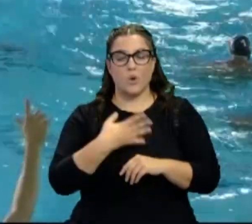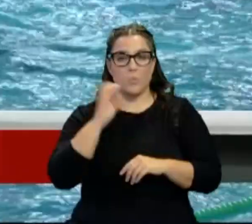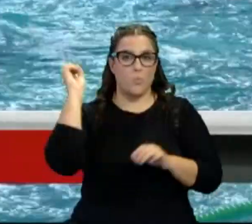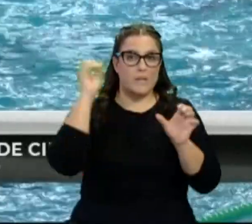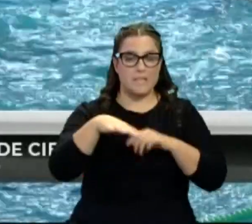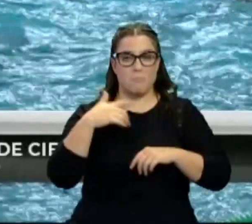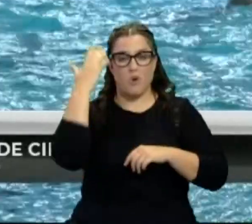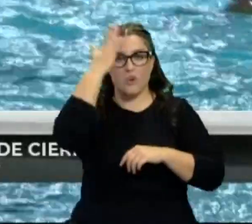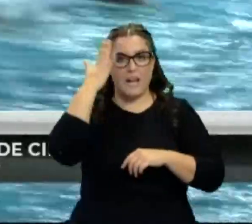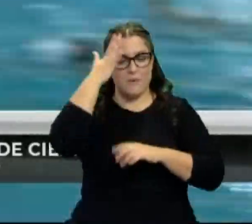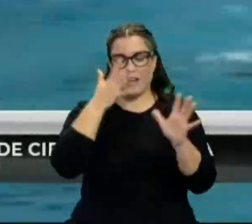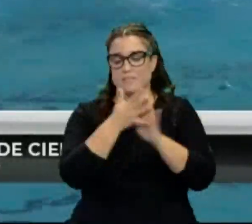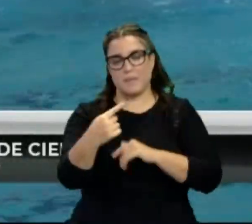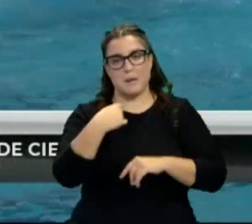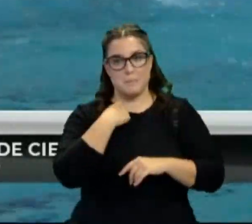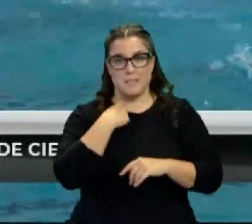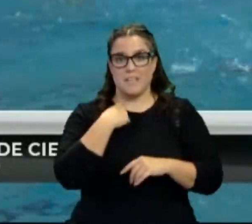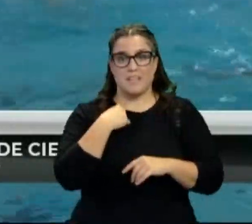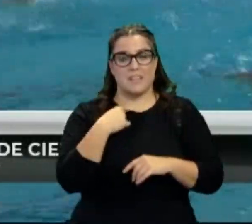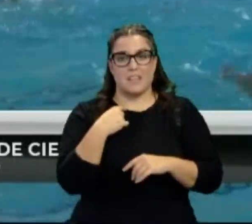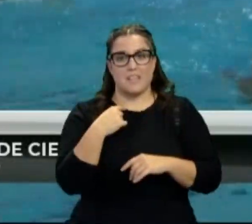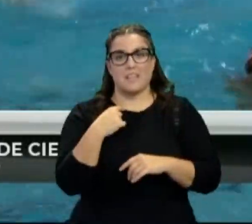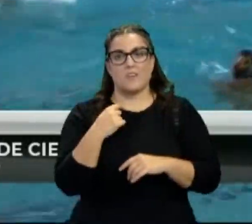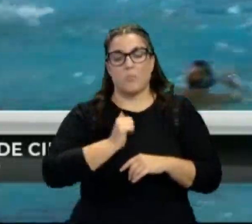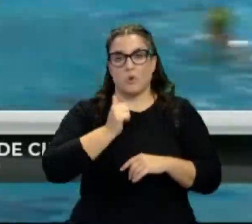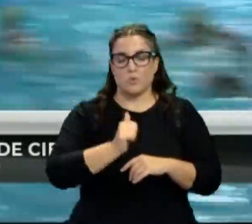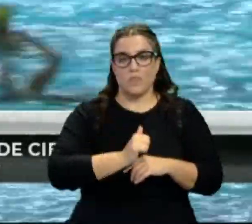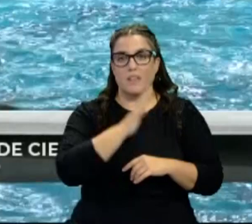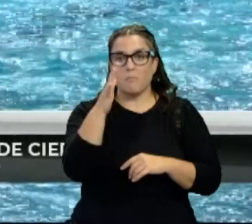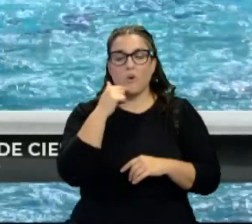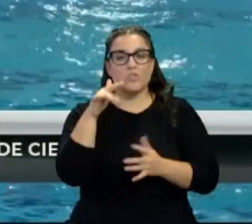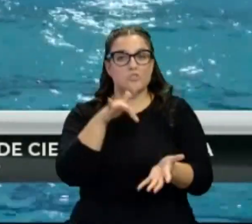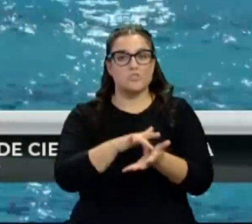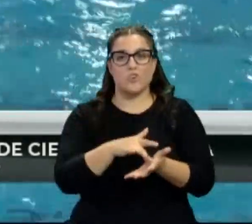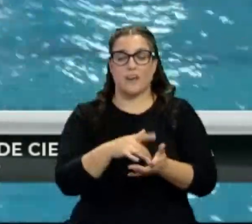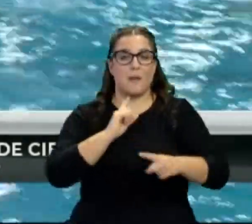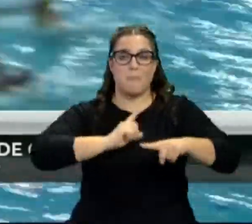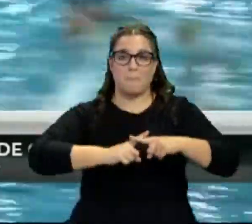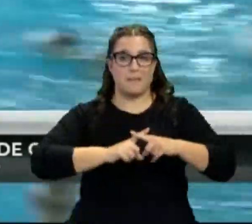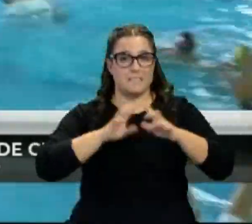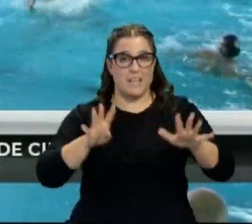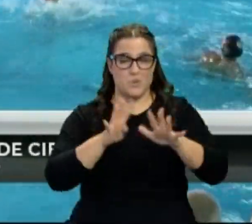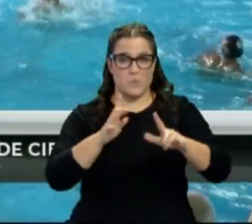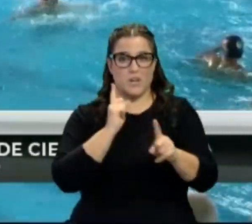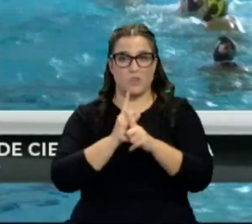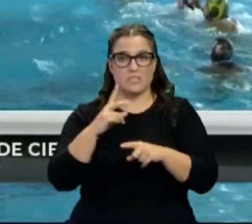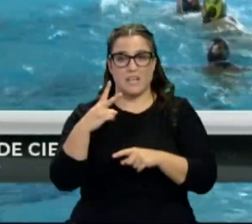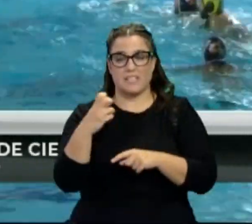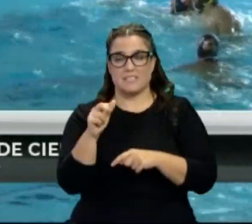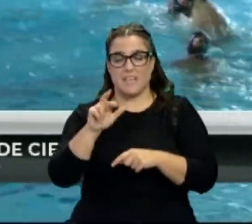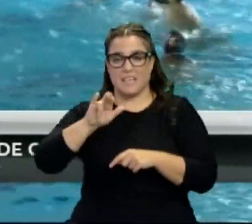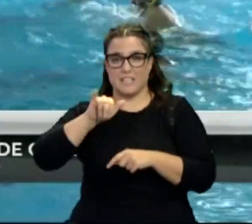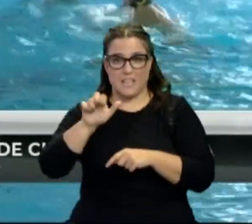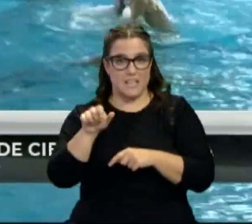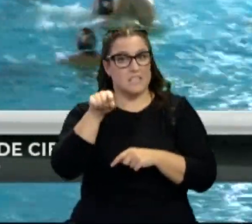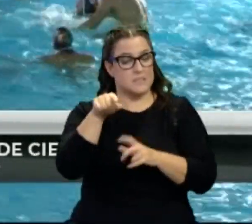perdió una gran oportunidad de sumar su primera victoria esta temporada. El conjunto de Manel Silvestre no pasó del empate a 9 frente a Echeide en la piscina de Maya en un